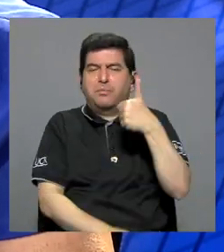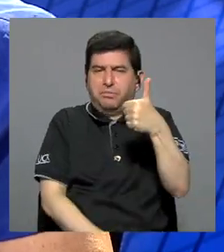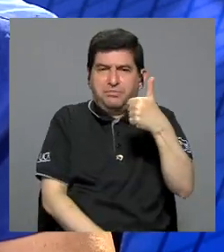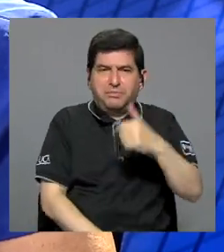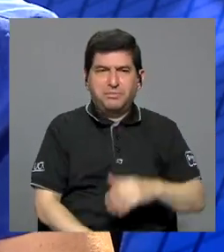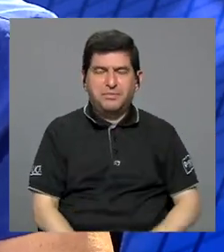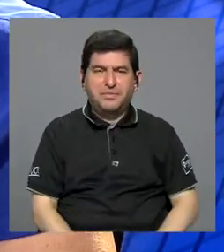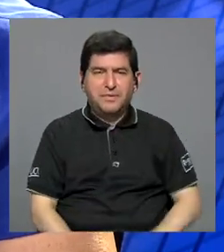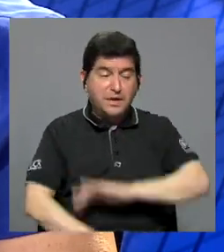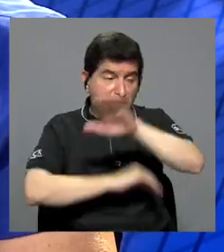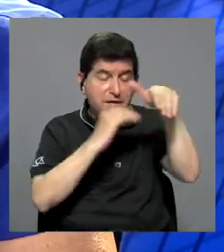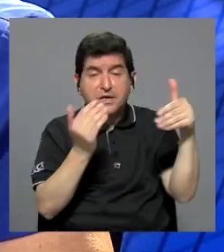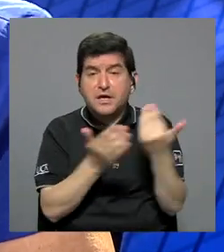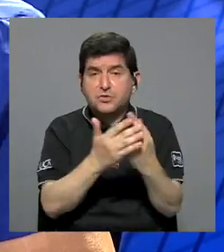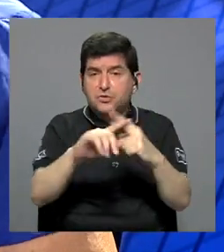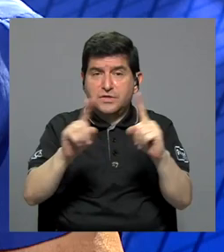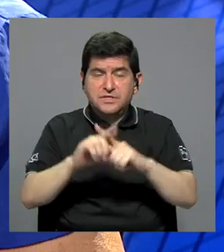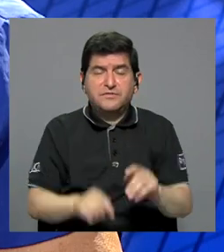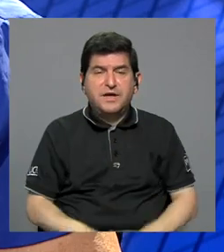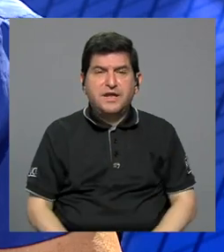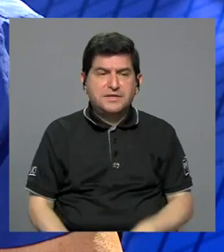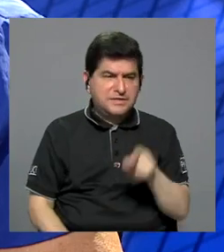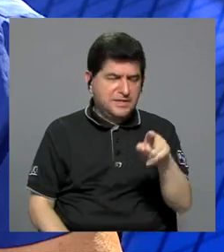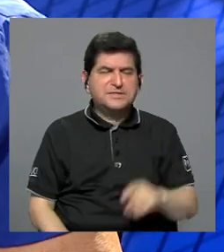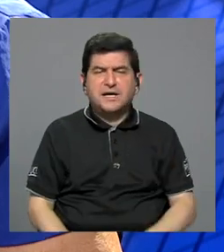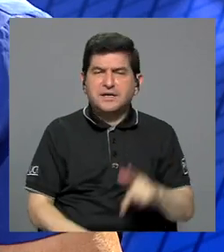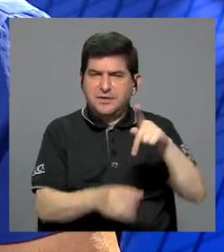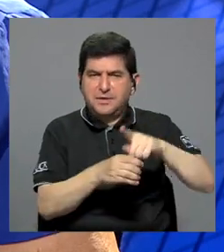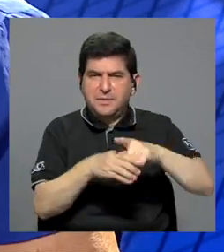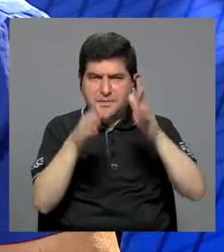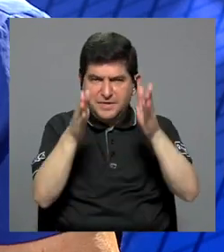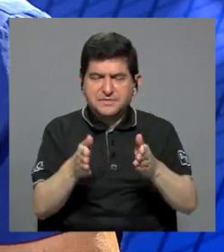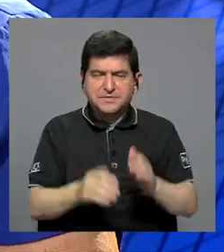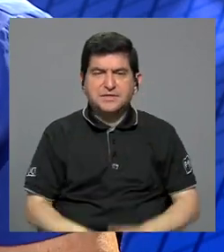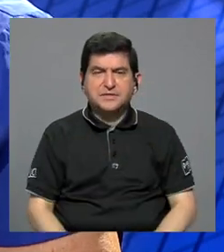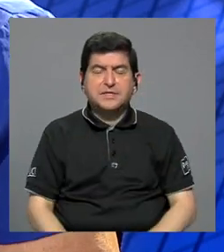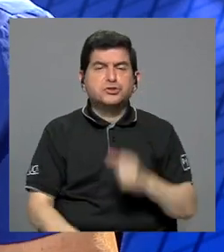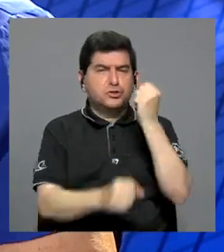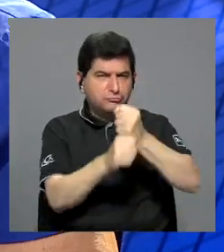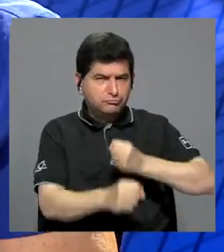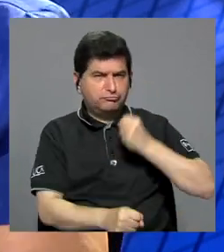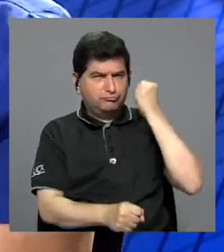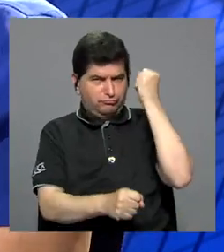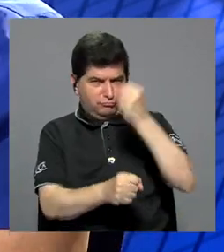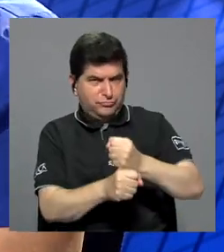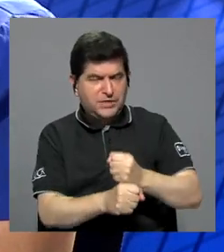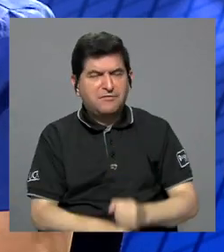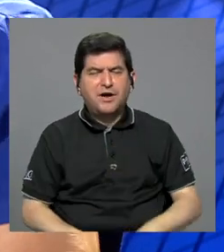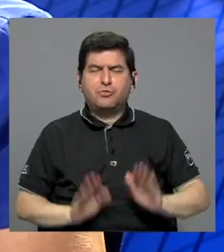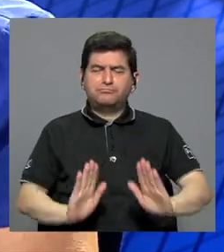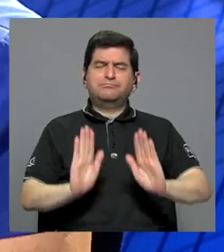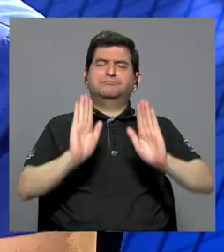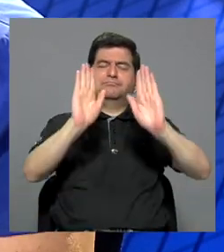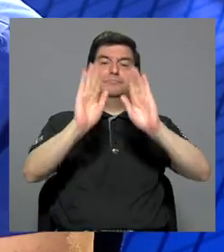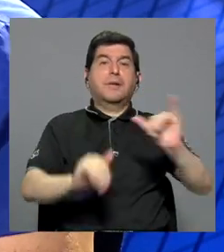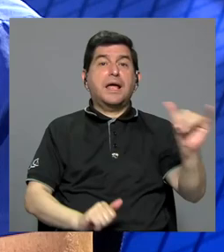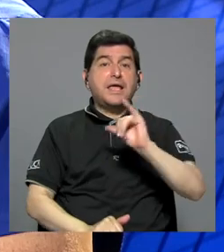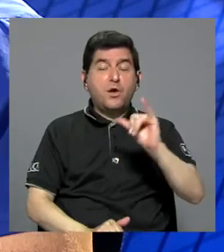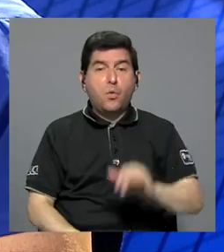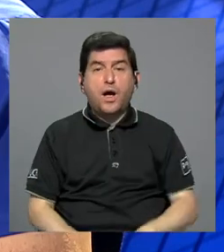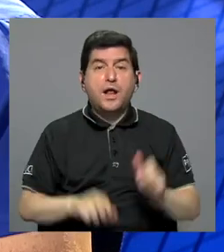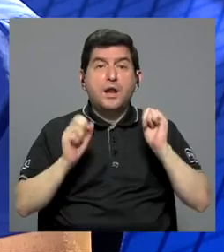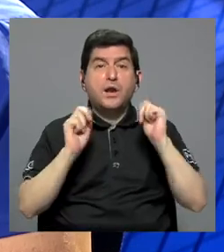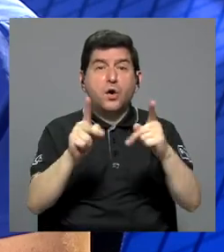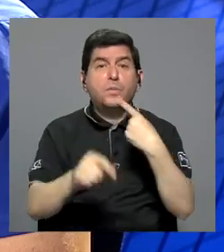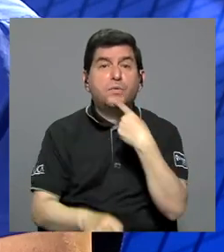musicalmente y en todas las interpretaciones, una labor exquisita, también